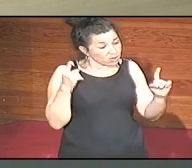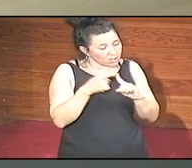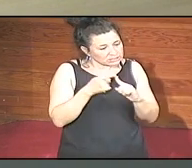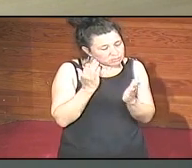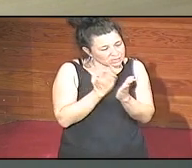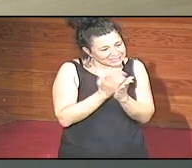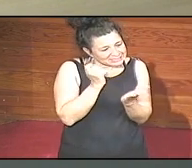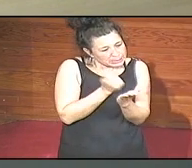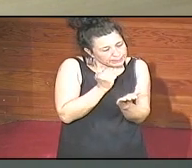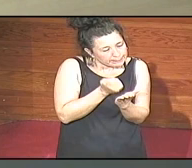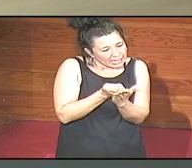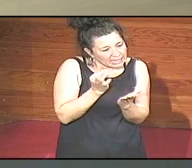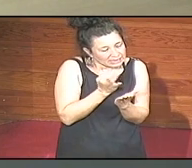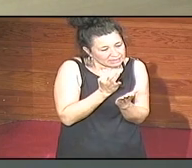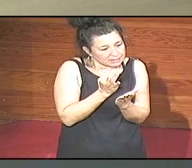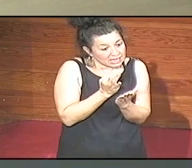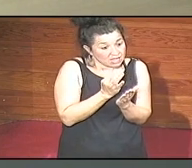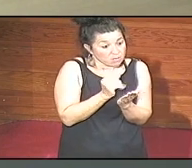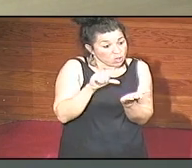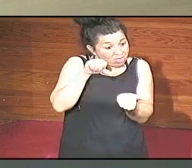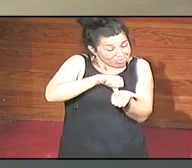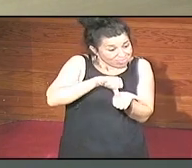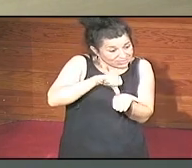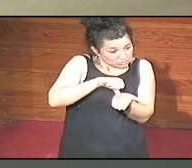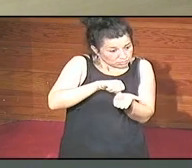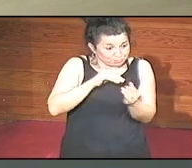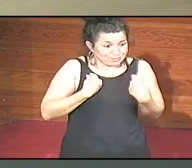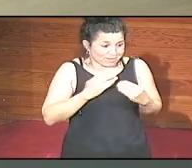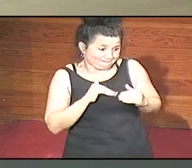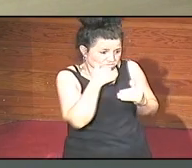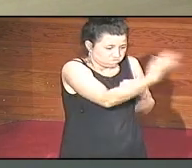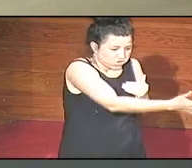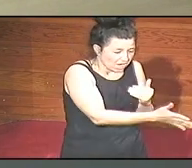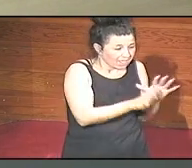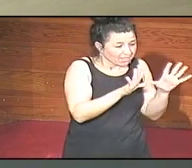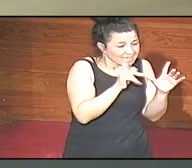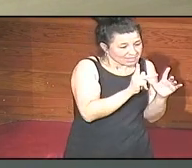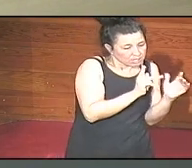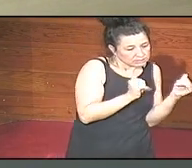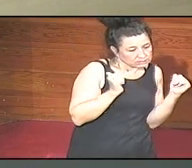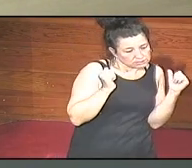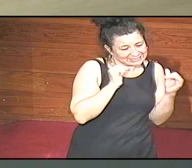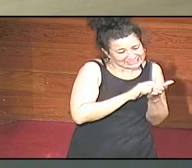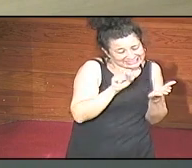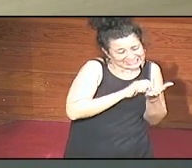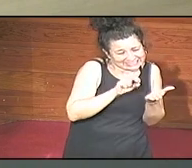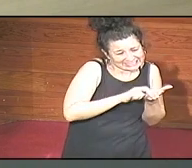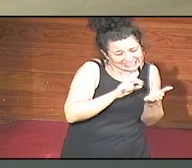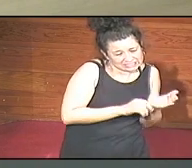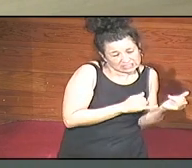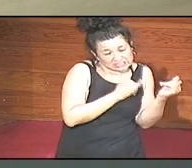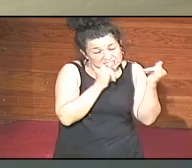tenía que ir a johannesburgo soweto que estaba en las afueras y tenía que hacer un recorrido de 10 km con el violonchelo a cuestas ir a tocar